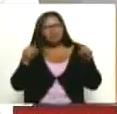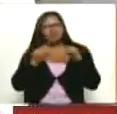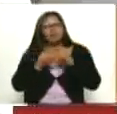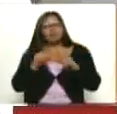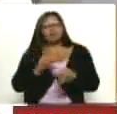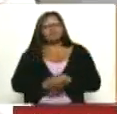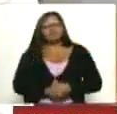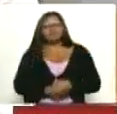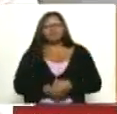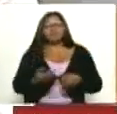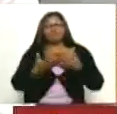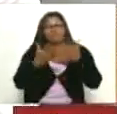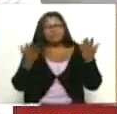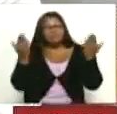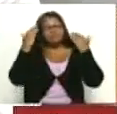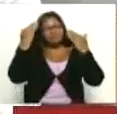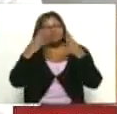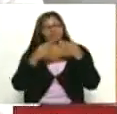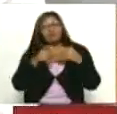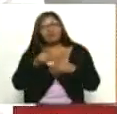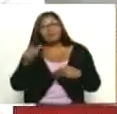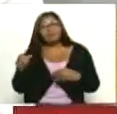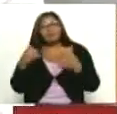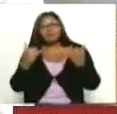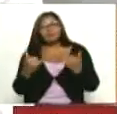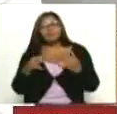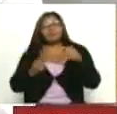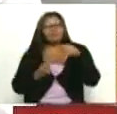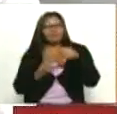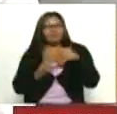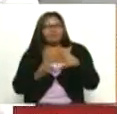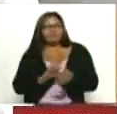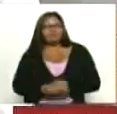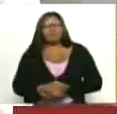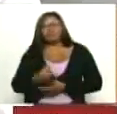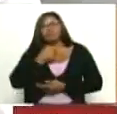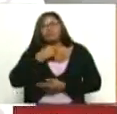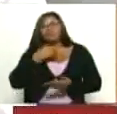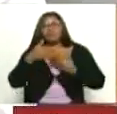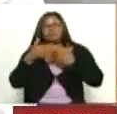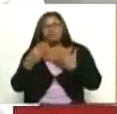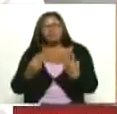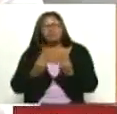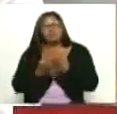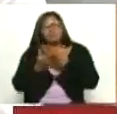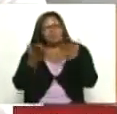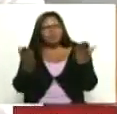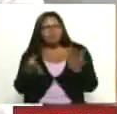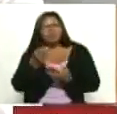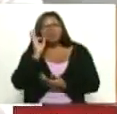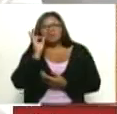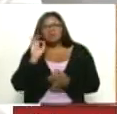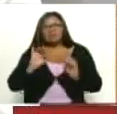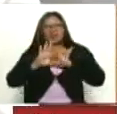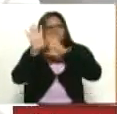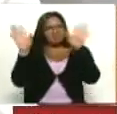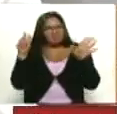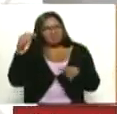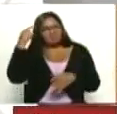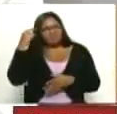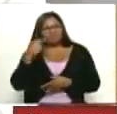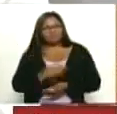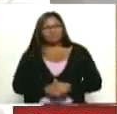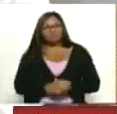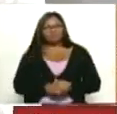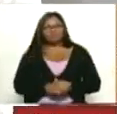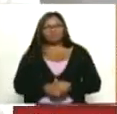saludo, Emma. Un saludo a toda la audiencia de BTV. Qué gusto compartir con ustedes un café en la mañana de hoy.